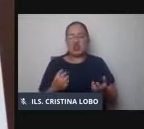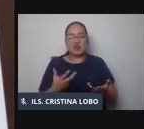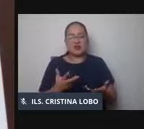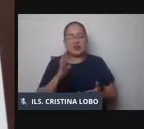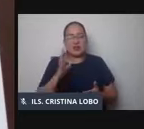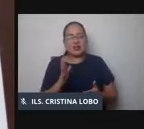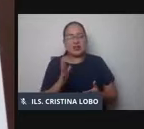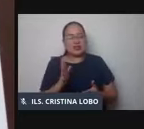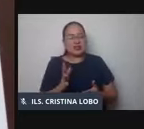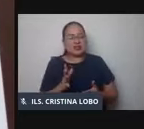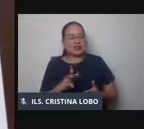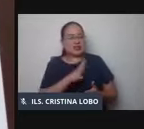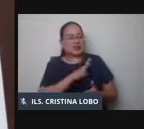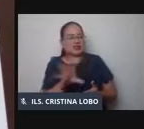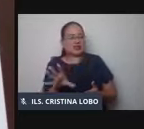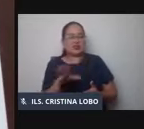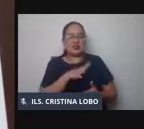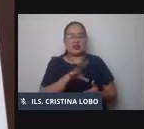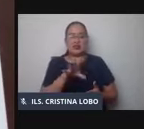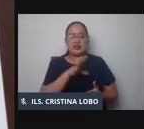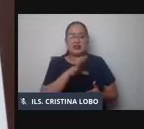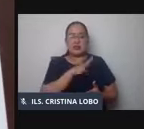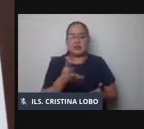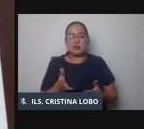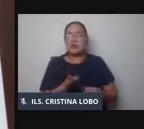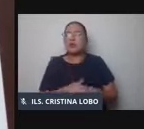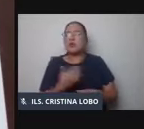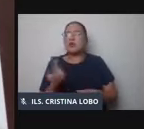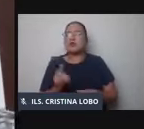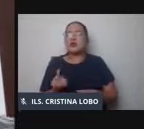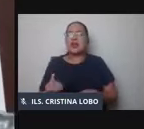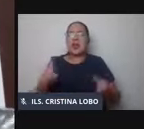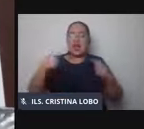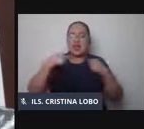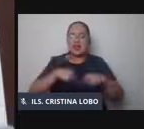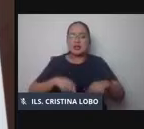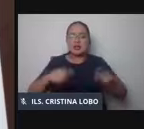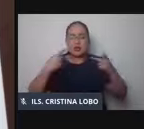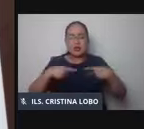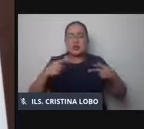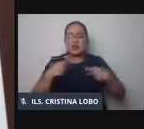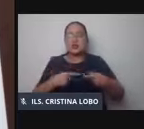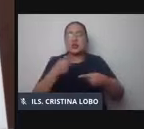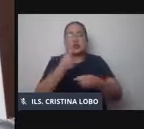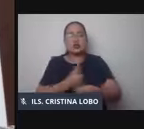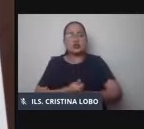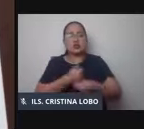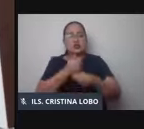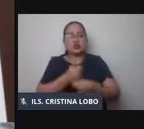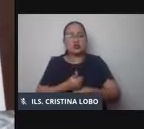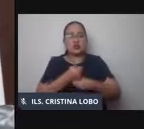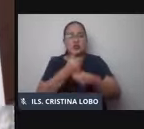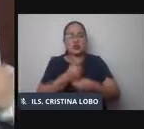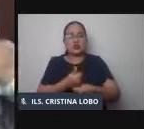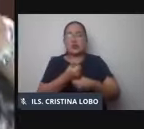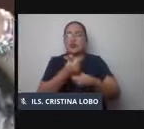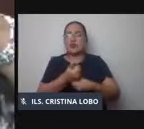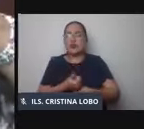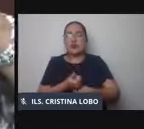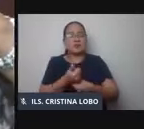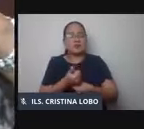es muy hostil. Justo porque es una persona que está sufriendo de manera interna al juzgarse de una